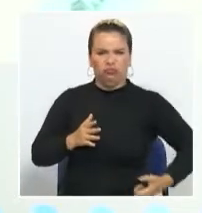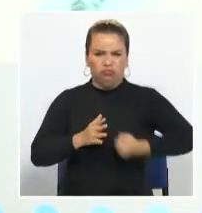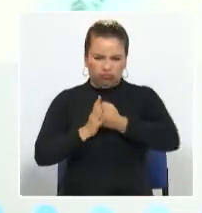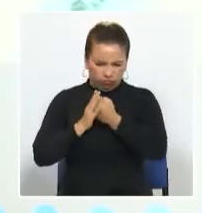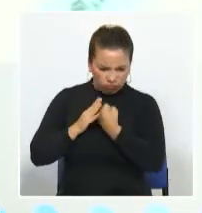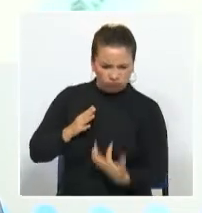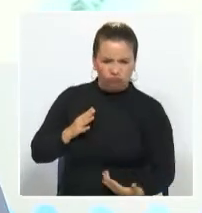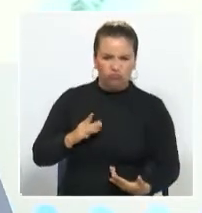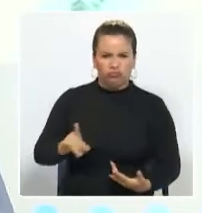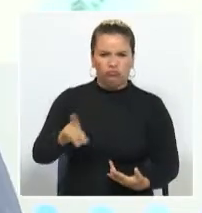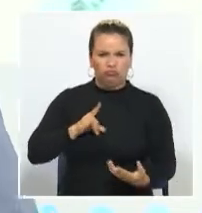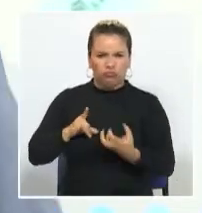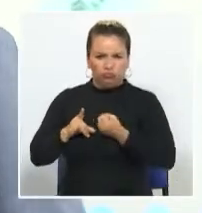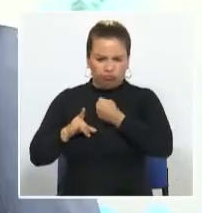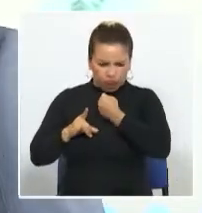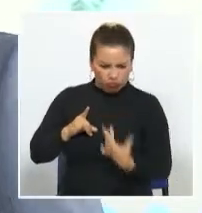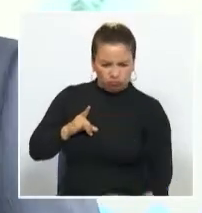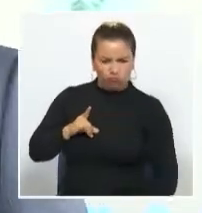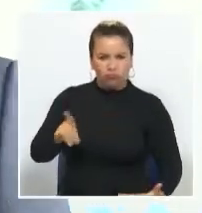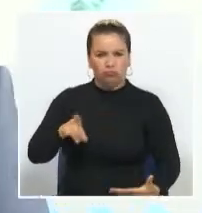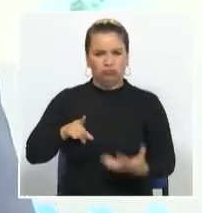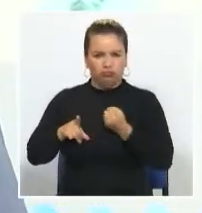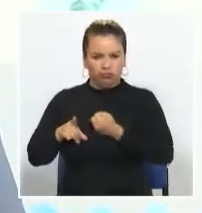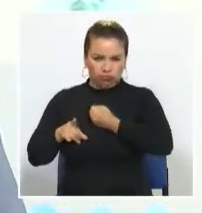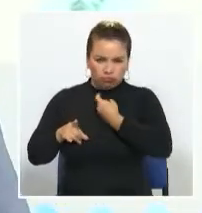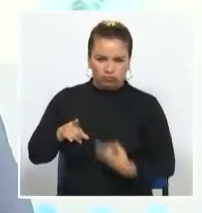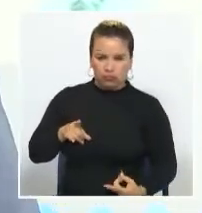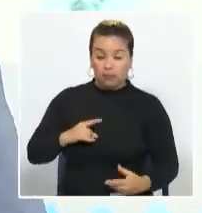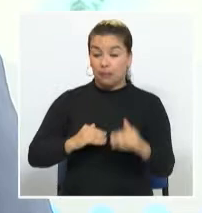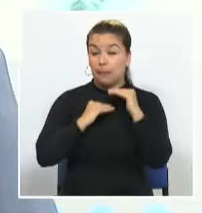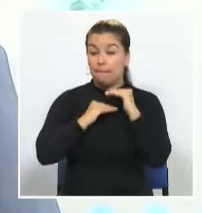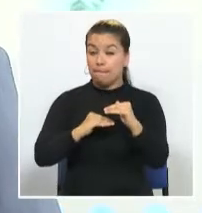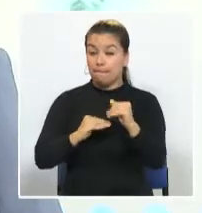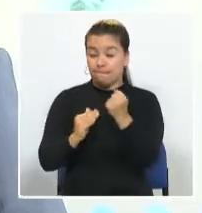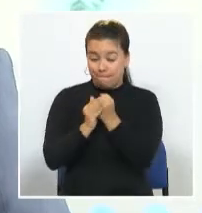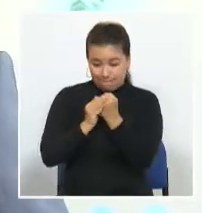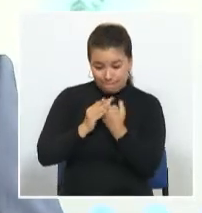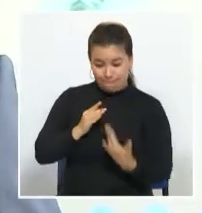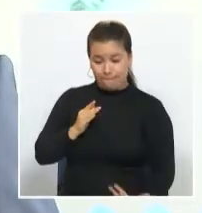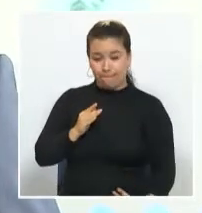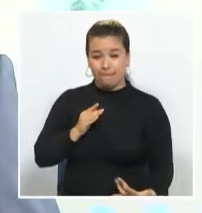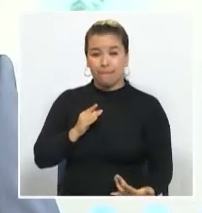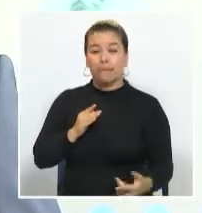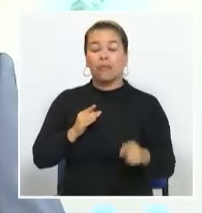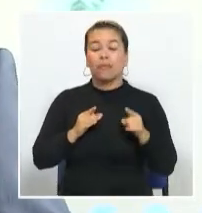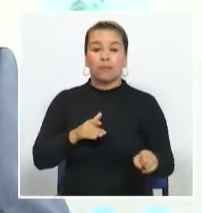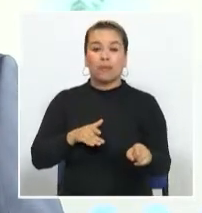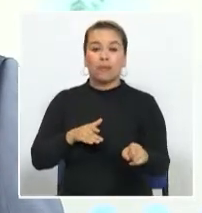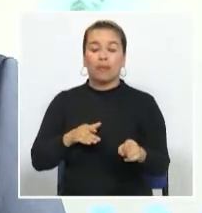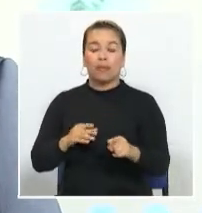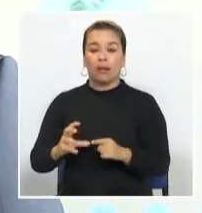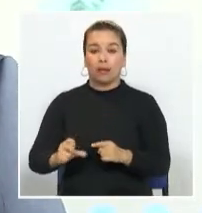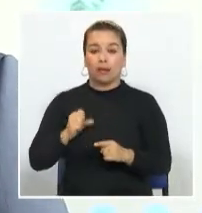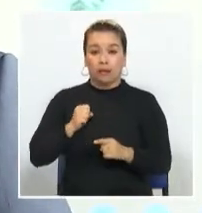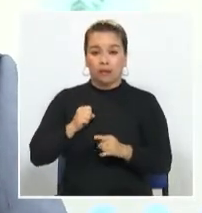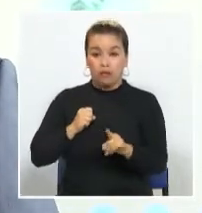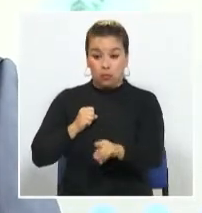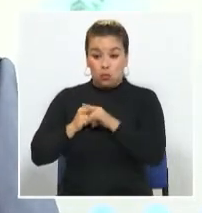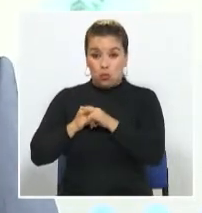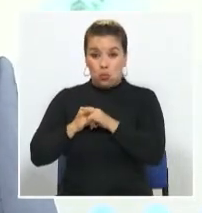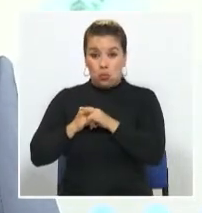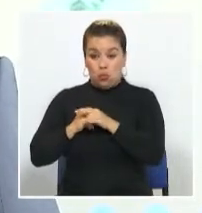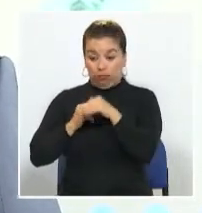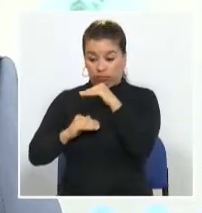latido. Lo mínimo que debe el corazón expulsar es la mitad de la sangre que a él le llega. Por eso la